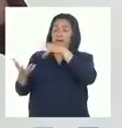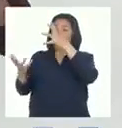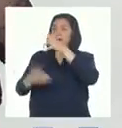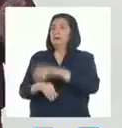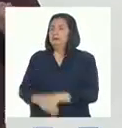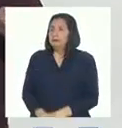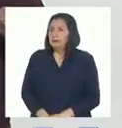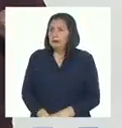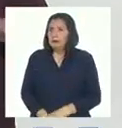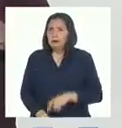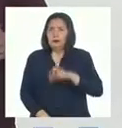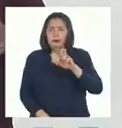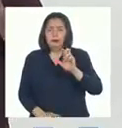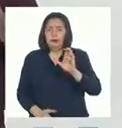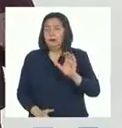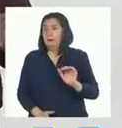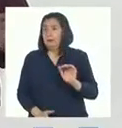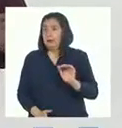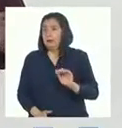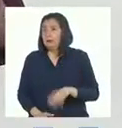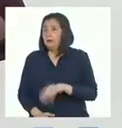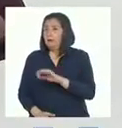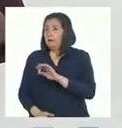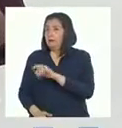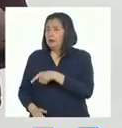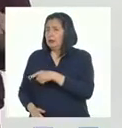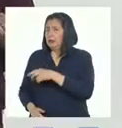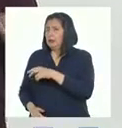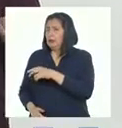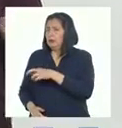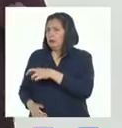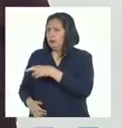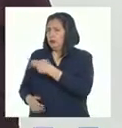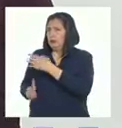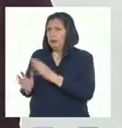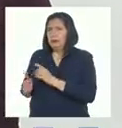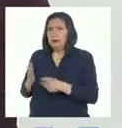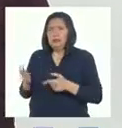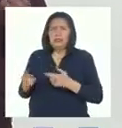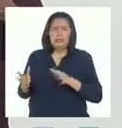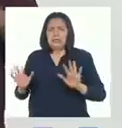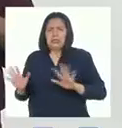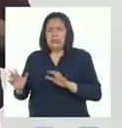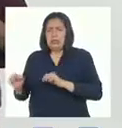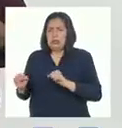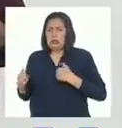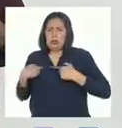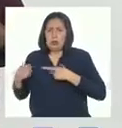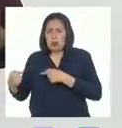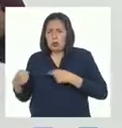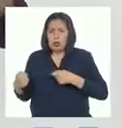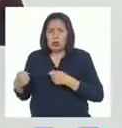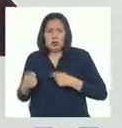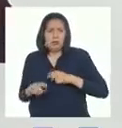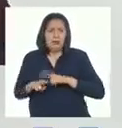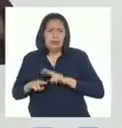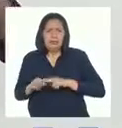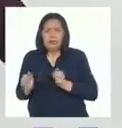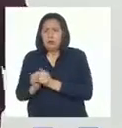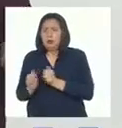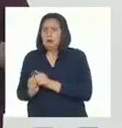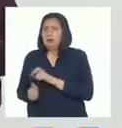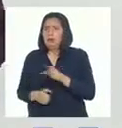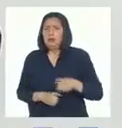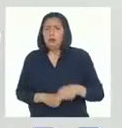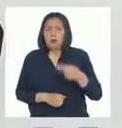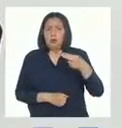confusión. Paco Fariña y Humberto Grieve pelean por decidir quién se sentará con Paco Yunque.